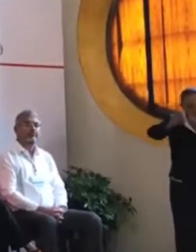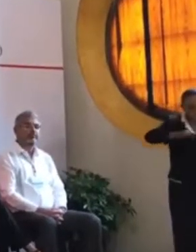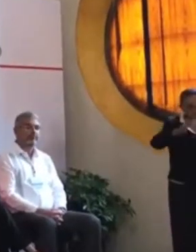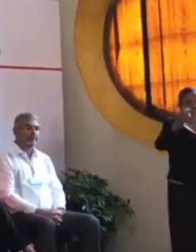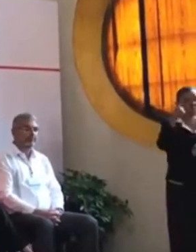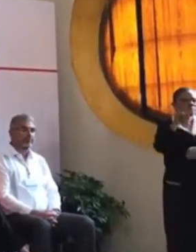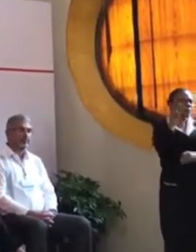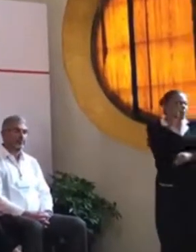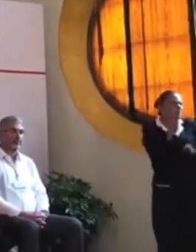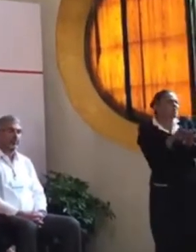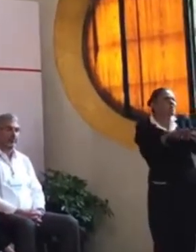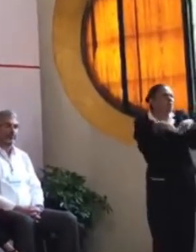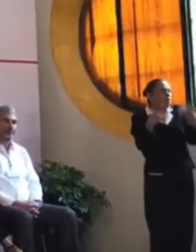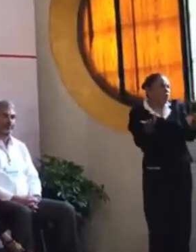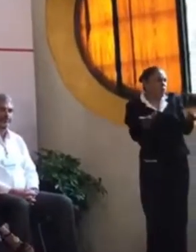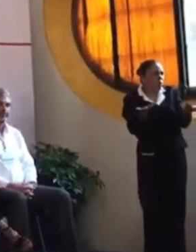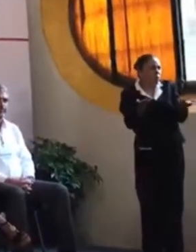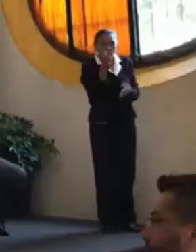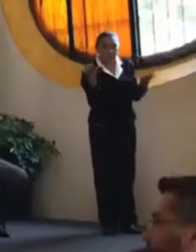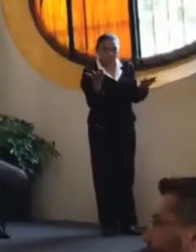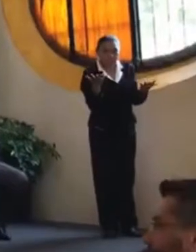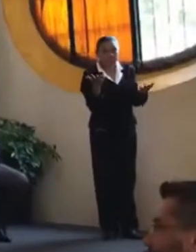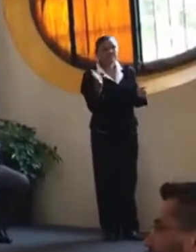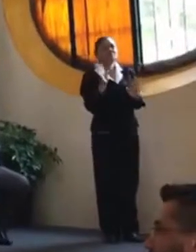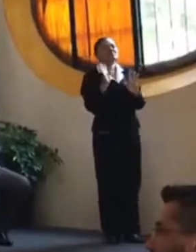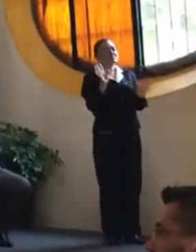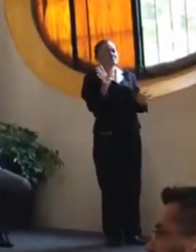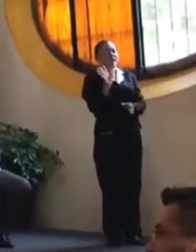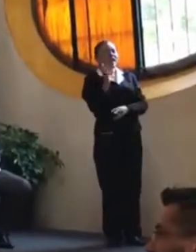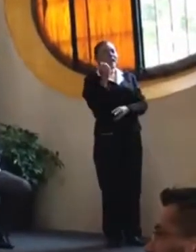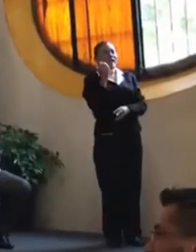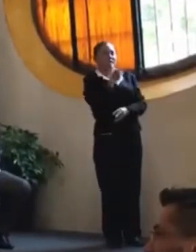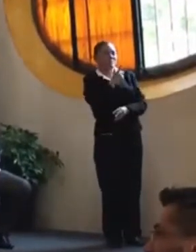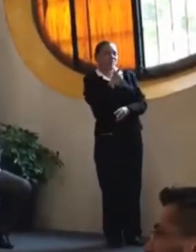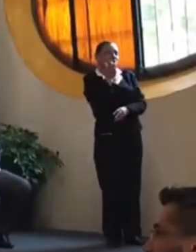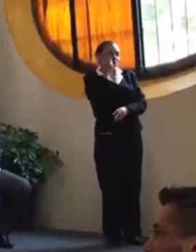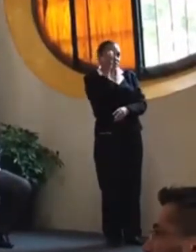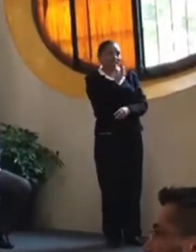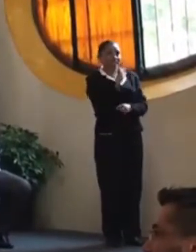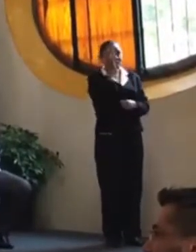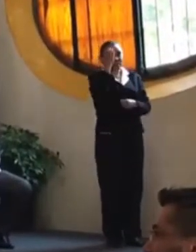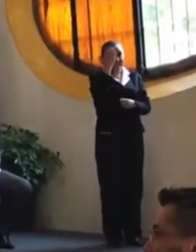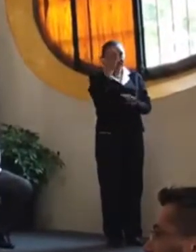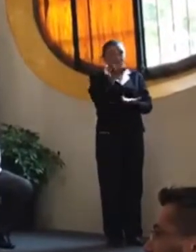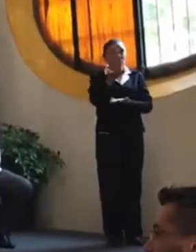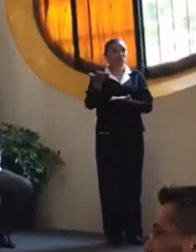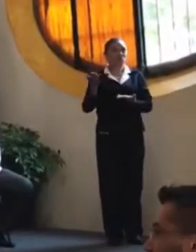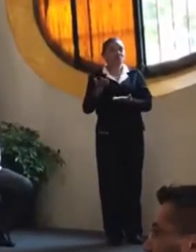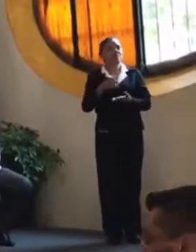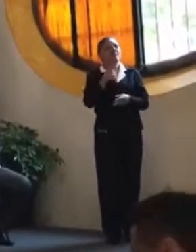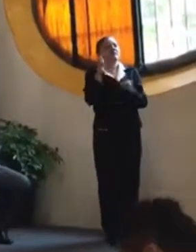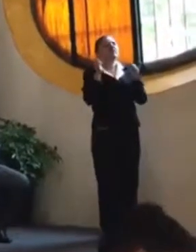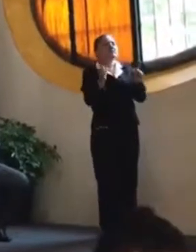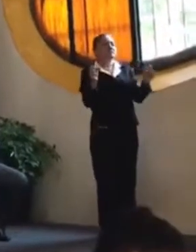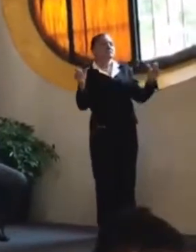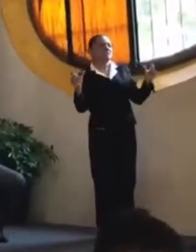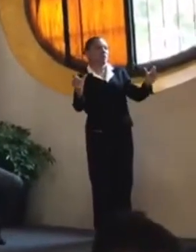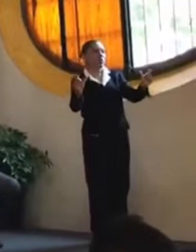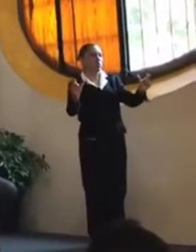perspectiva también de nuestra responsabilidad local. Quiero reconocer que en la seguridad